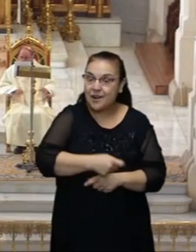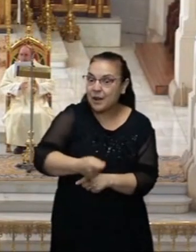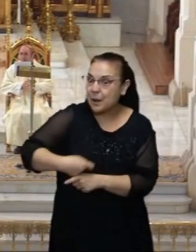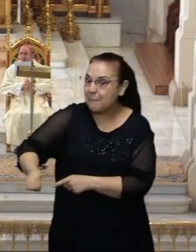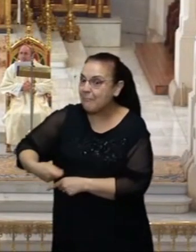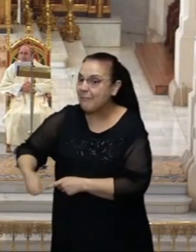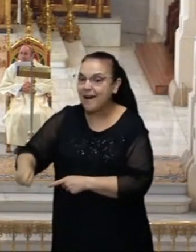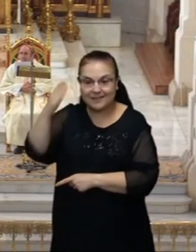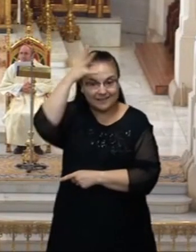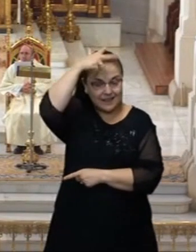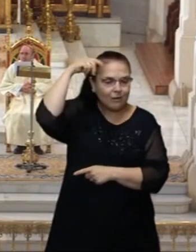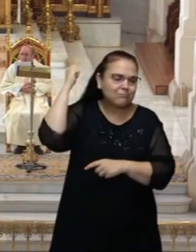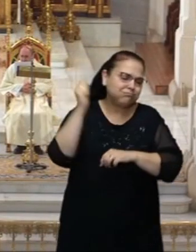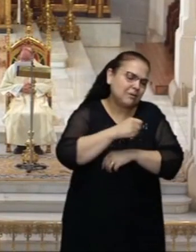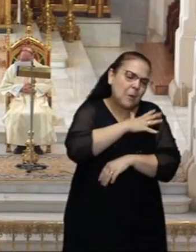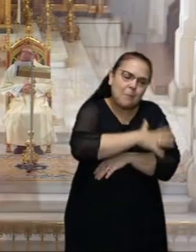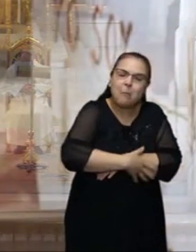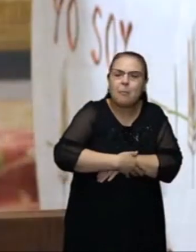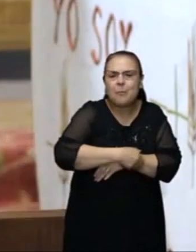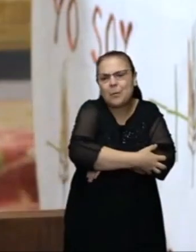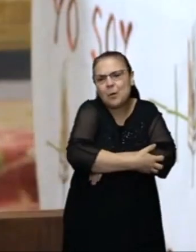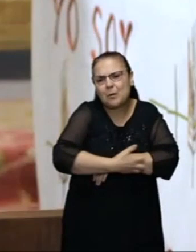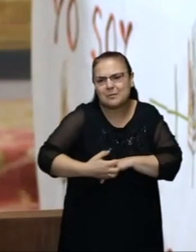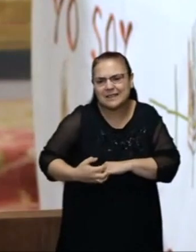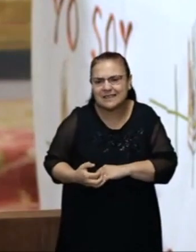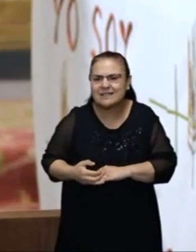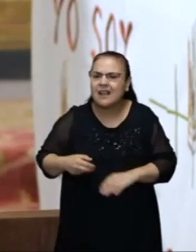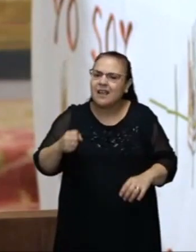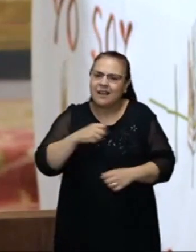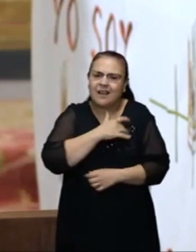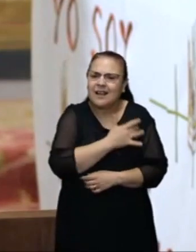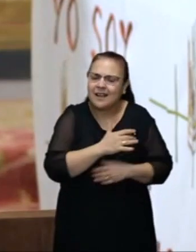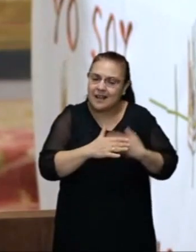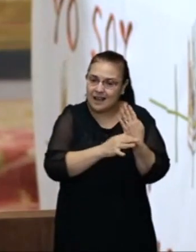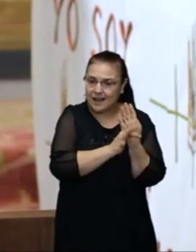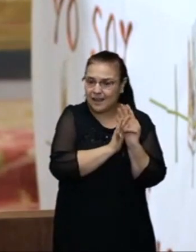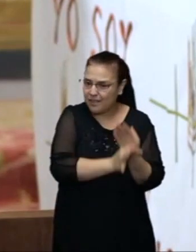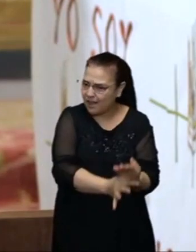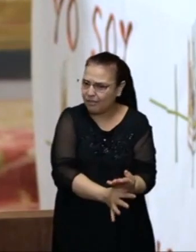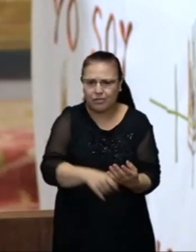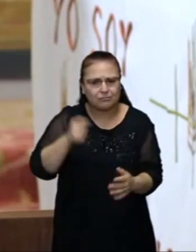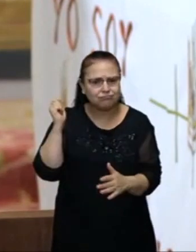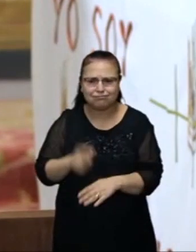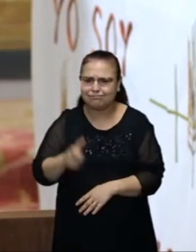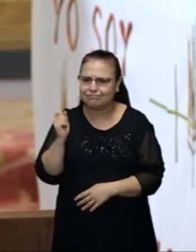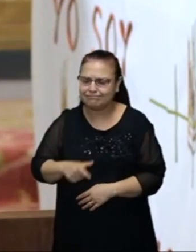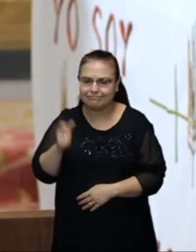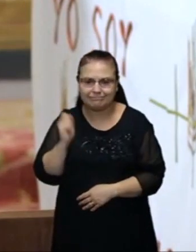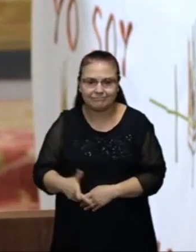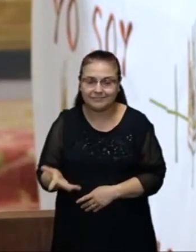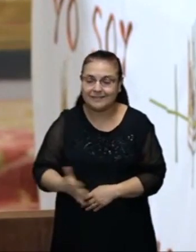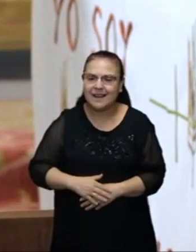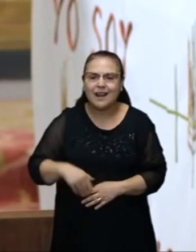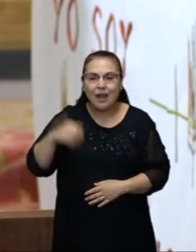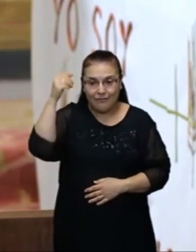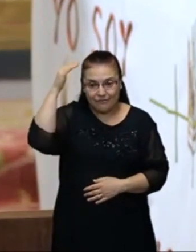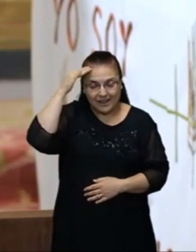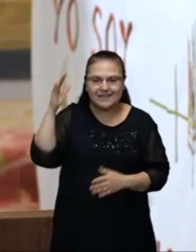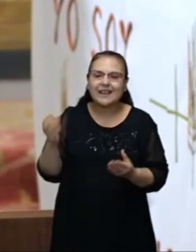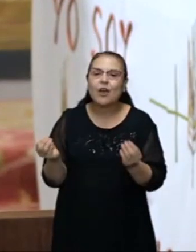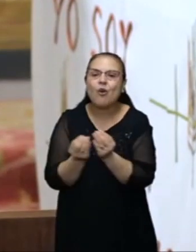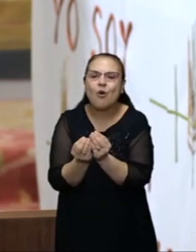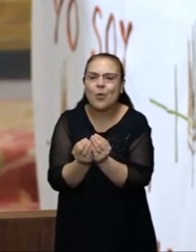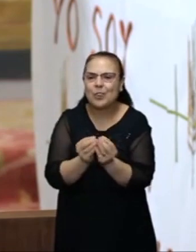limosna a los pobres, su caridad es constante, sin falta, y alzará la frente con